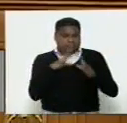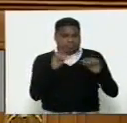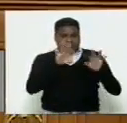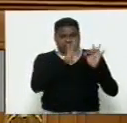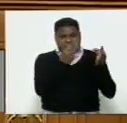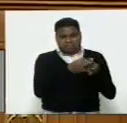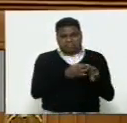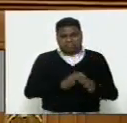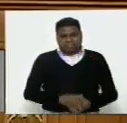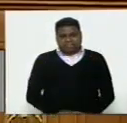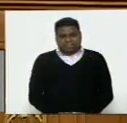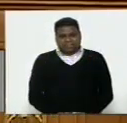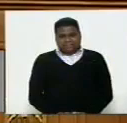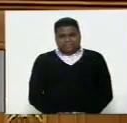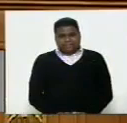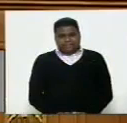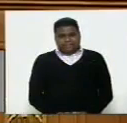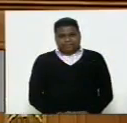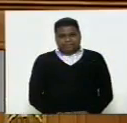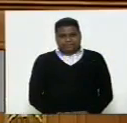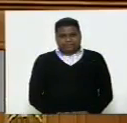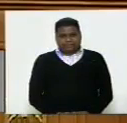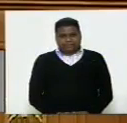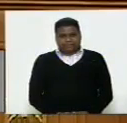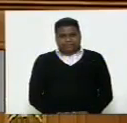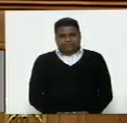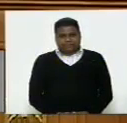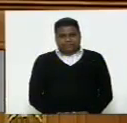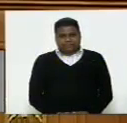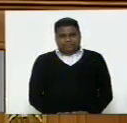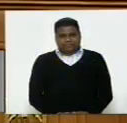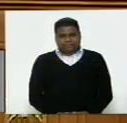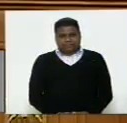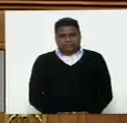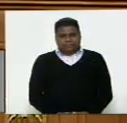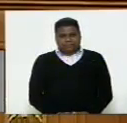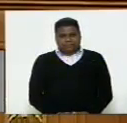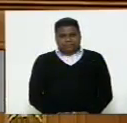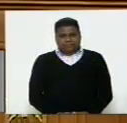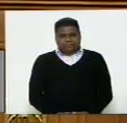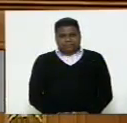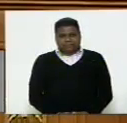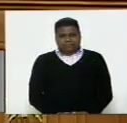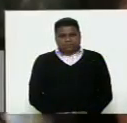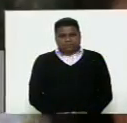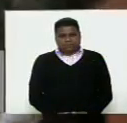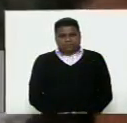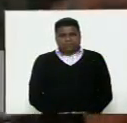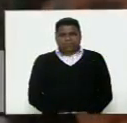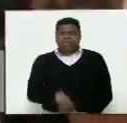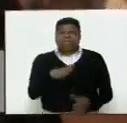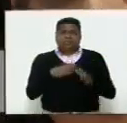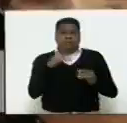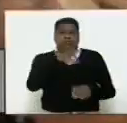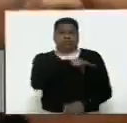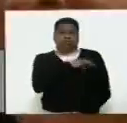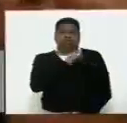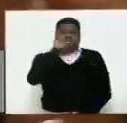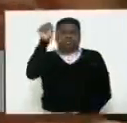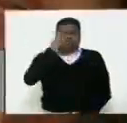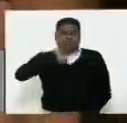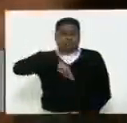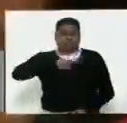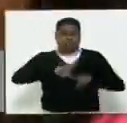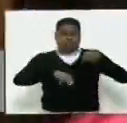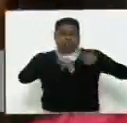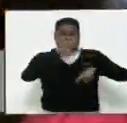niña, ser libre, ser feliz, estar segura y apostar al socialismo que construimos. Muchas